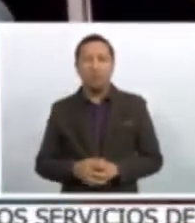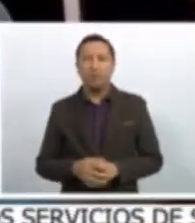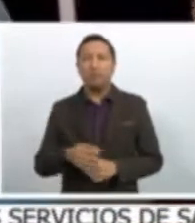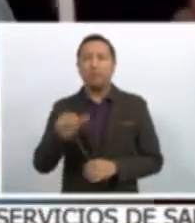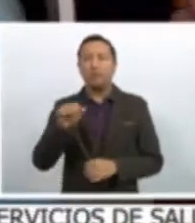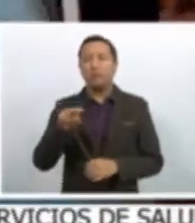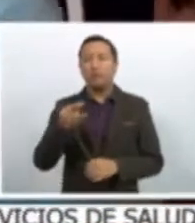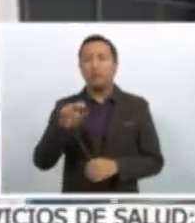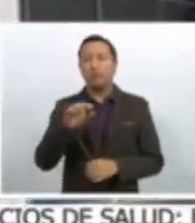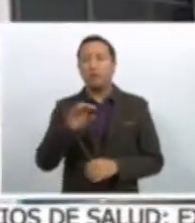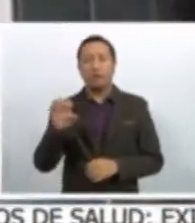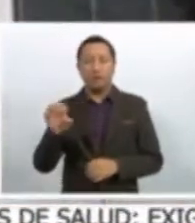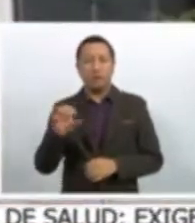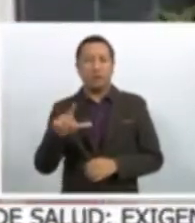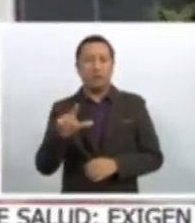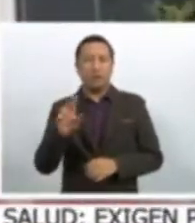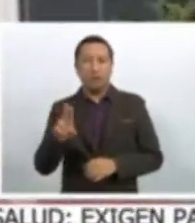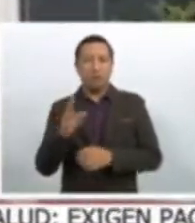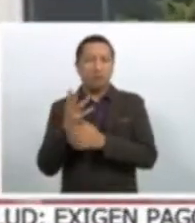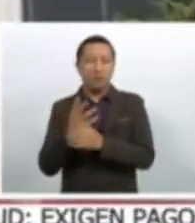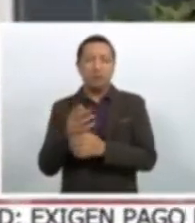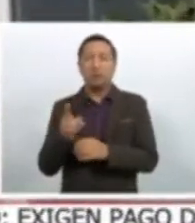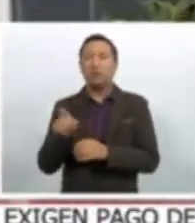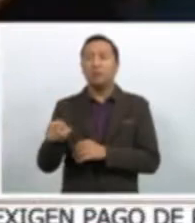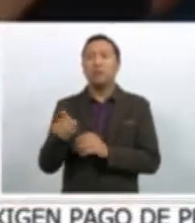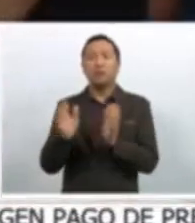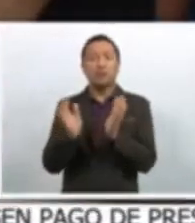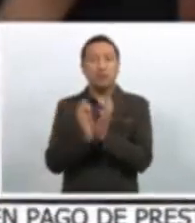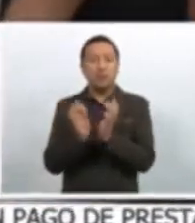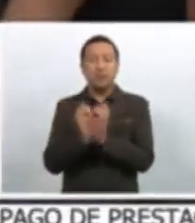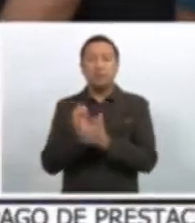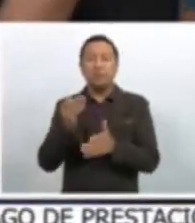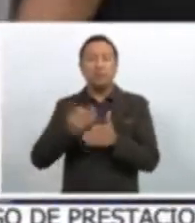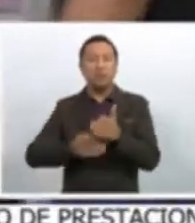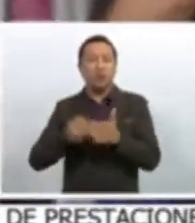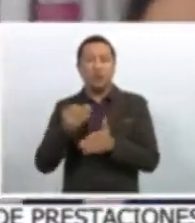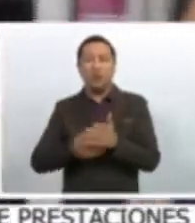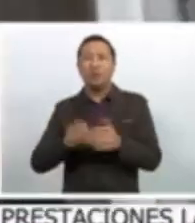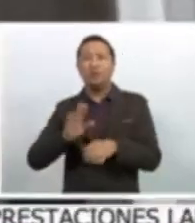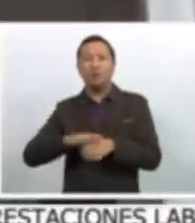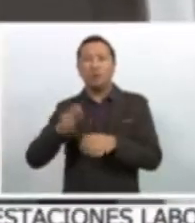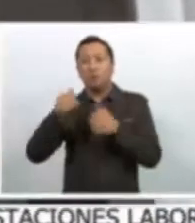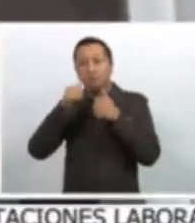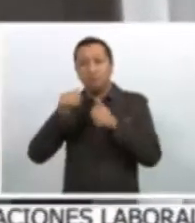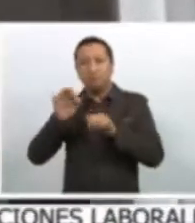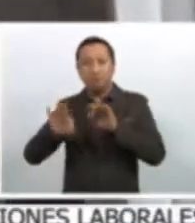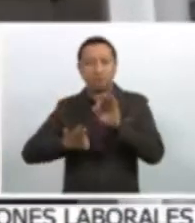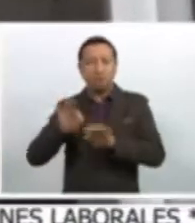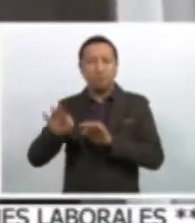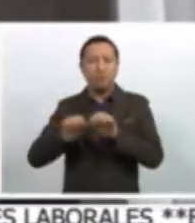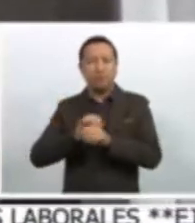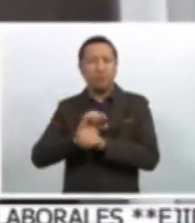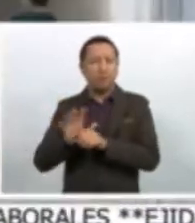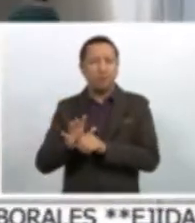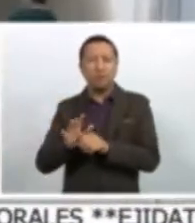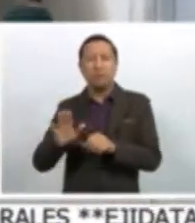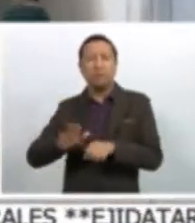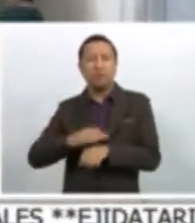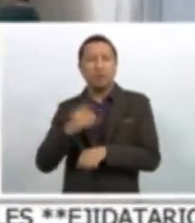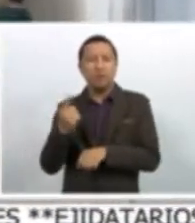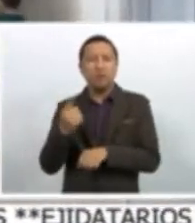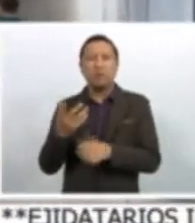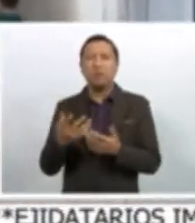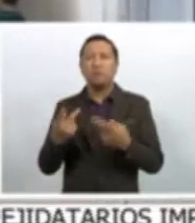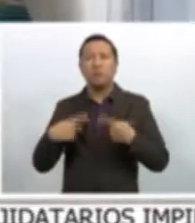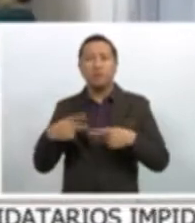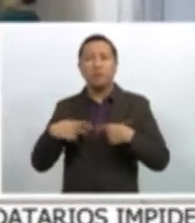Rosado relató que además la clínica del ISSSTE en Chetumal carece de los insumos para atender la condición médica de los pacientes, pese a los pagos que miles de